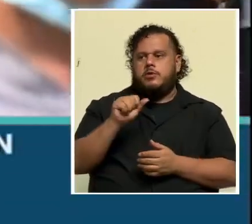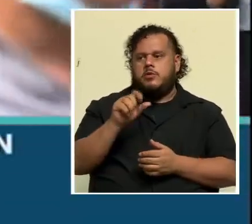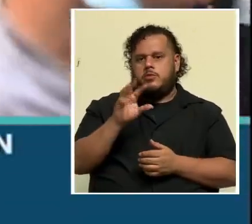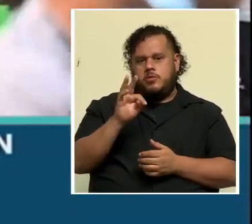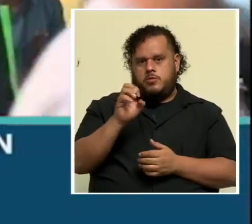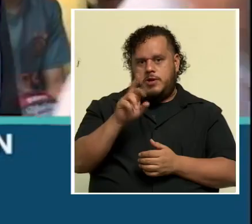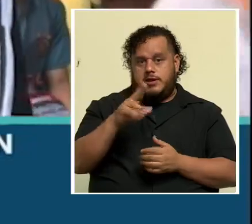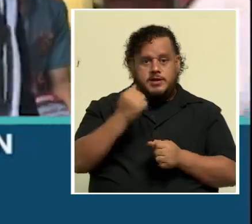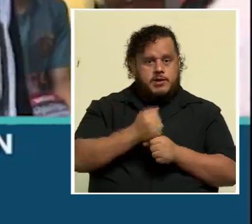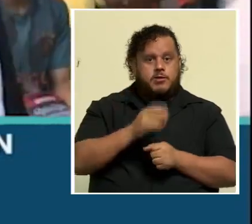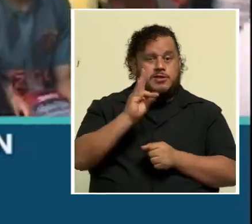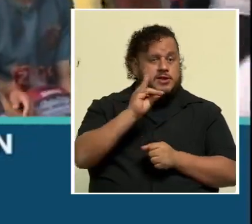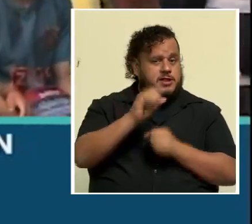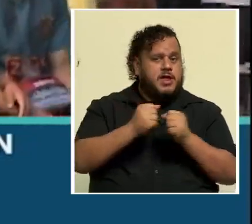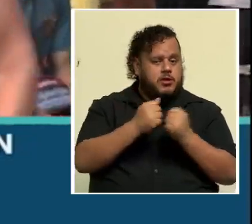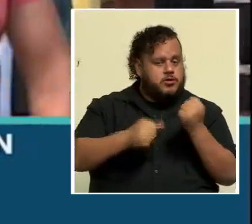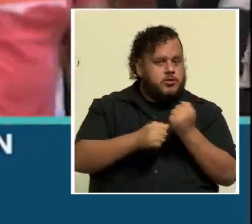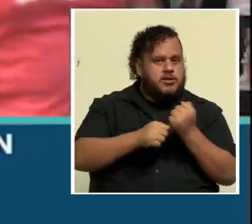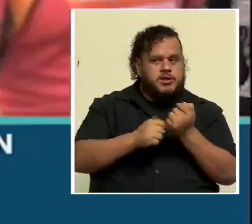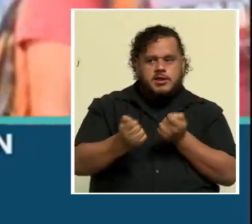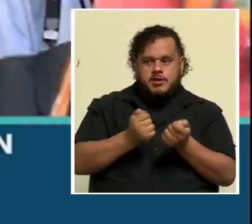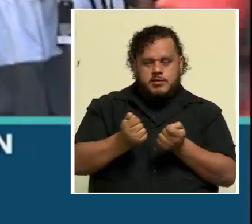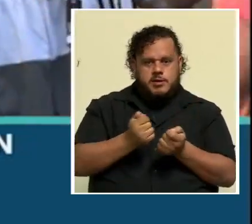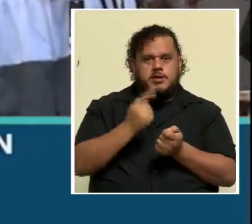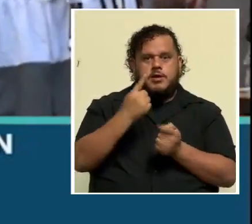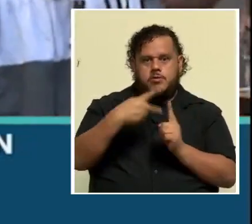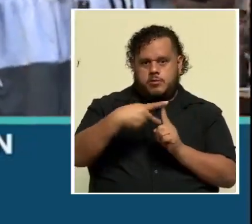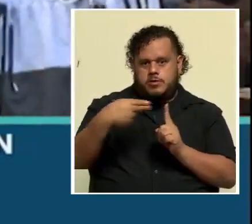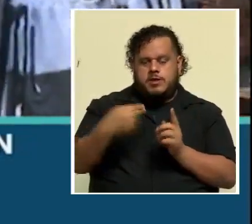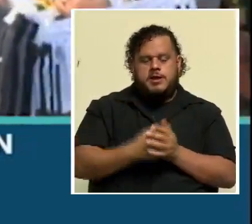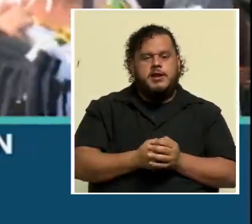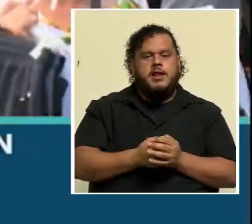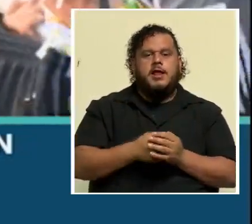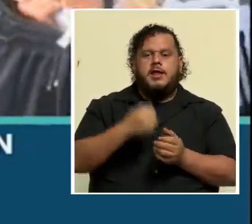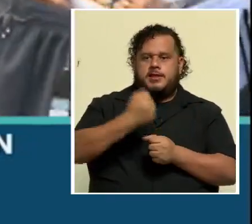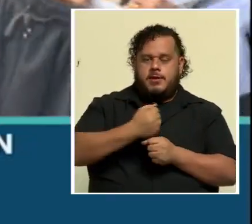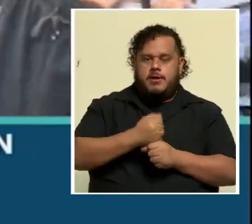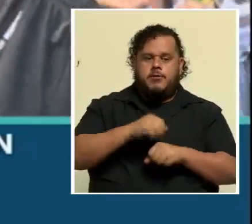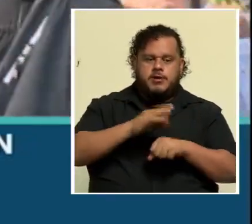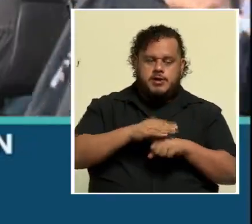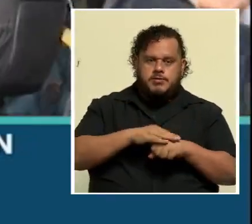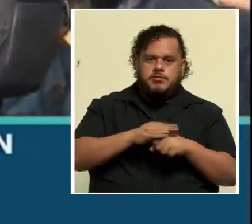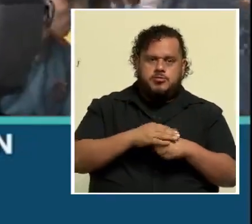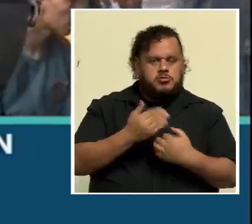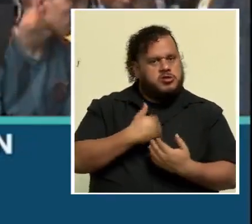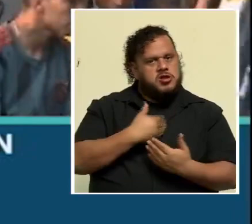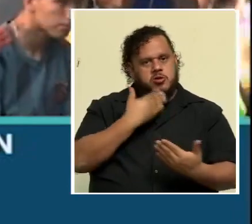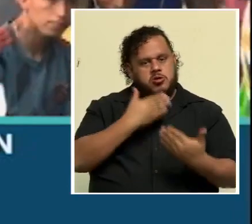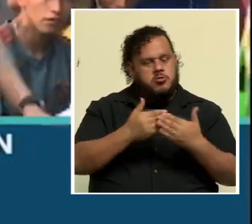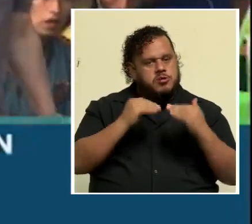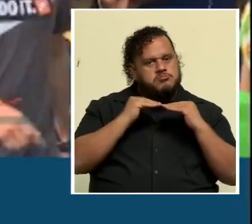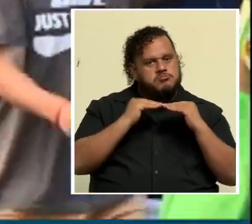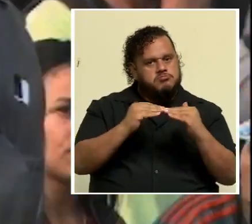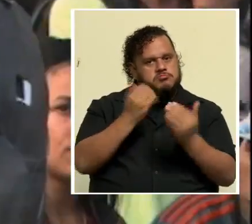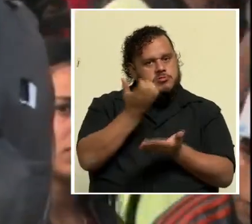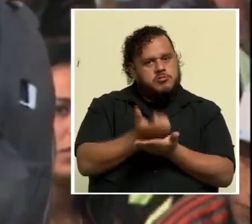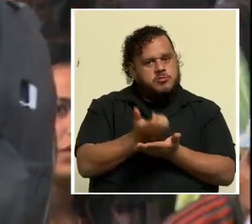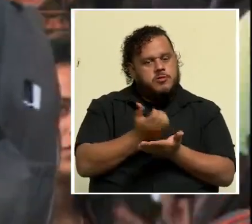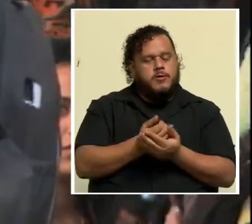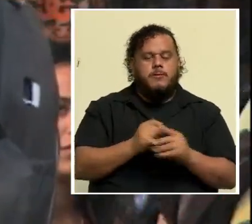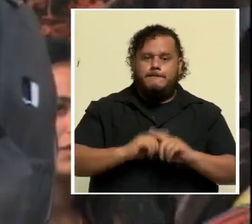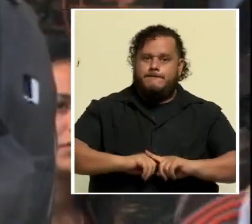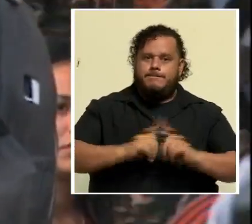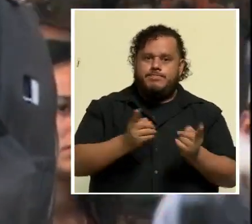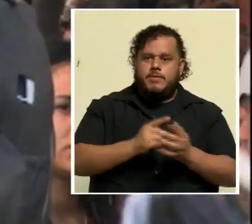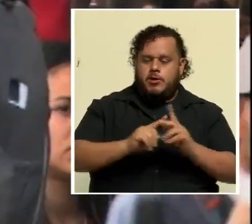durante 7 años como asistente administrativo en hotelería, labor que le permitió alcanzar una buena estabilidad económica. Sin